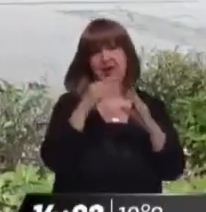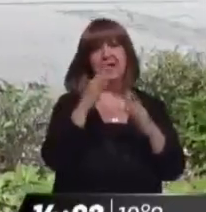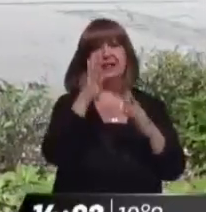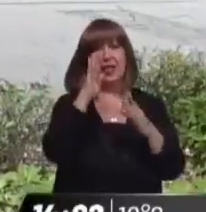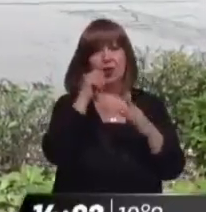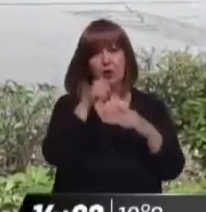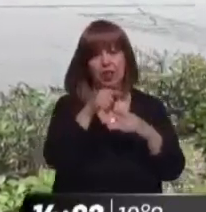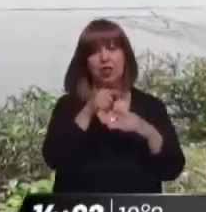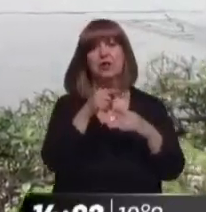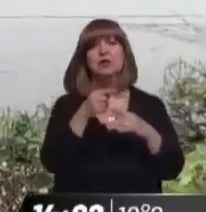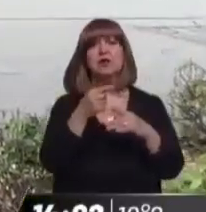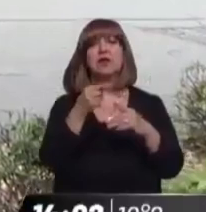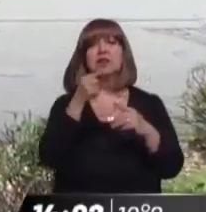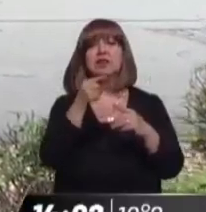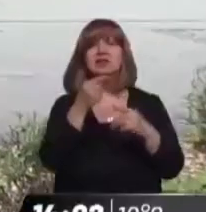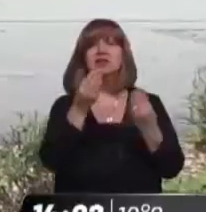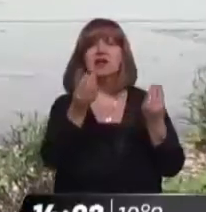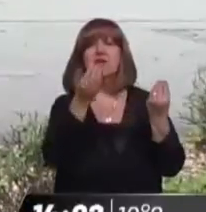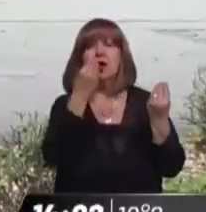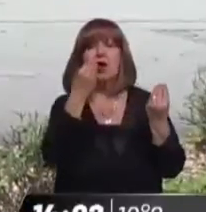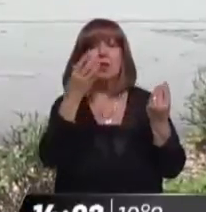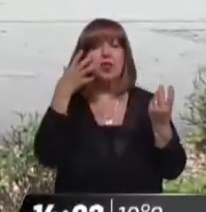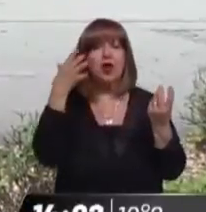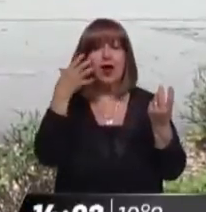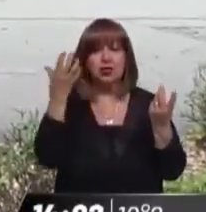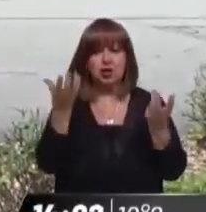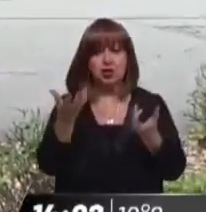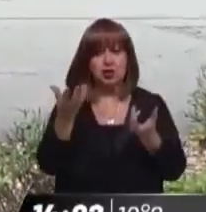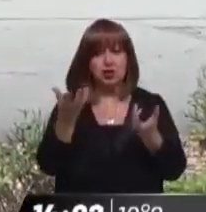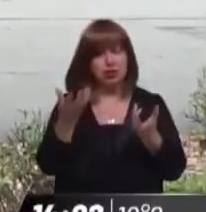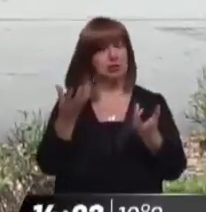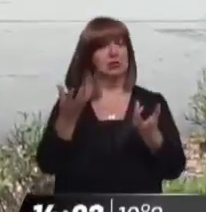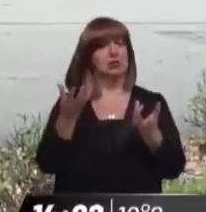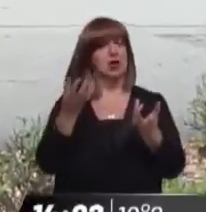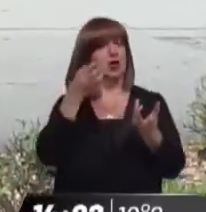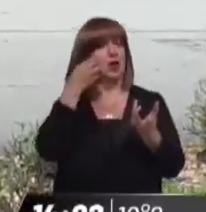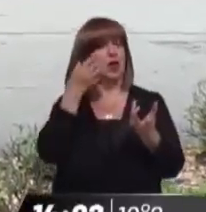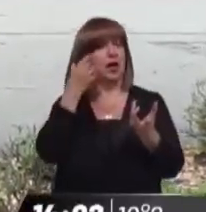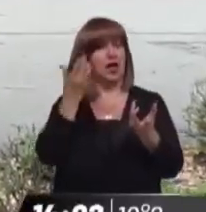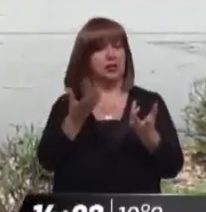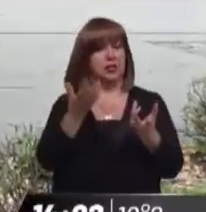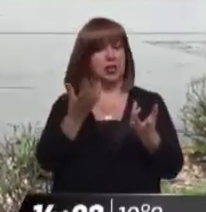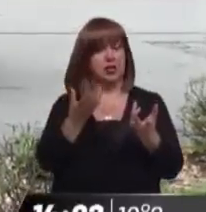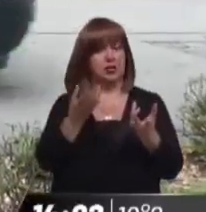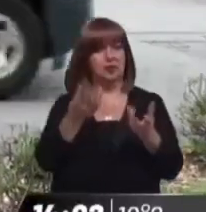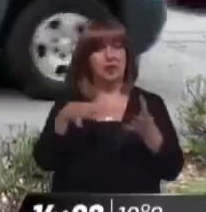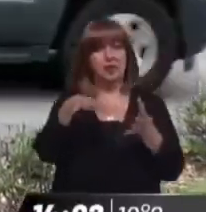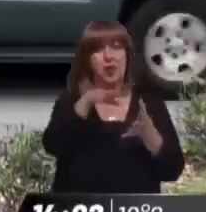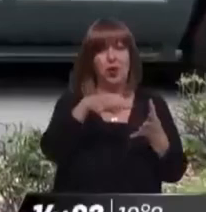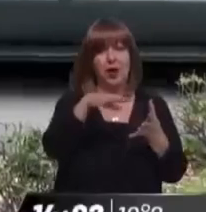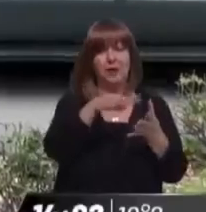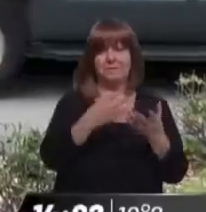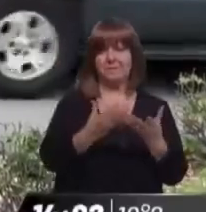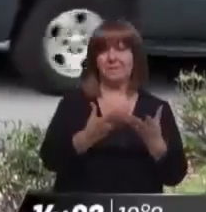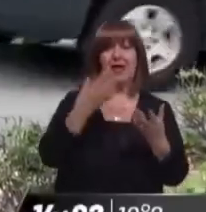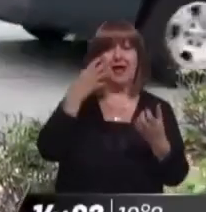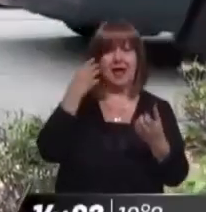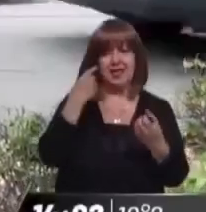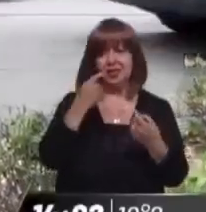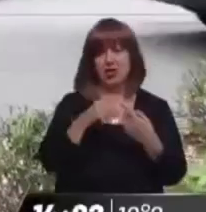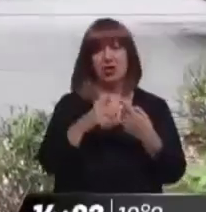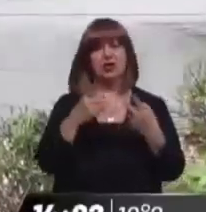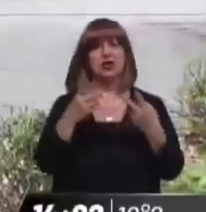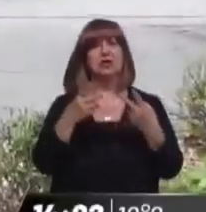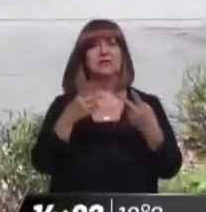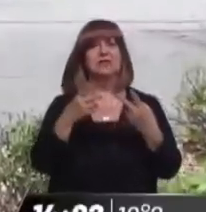comiéndose así como lo están escuchando las mascotas eh de los residentes de Springfield Ohio a hablamos de gatos